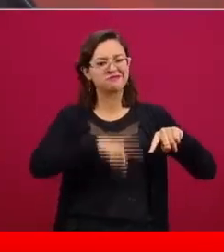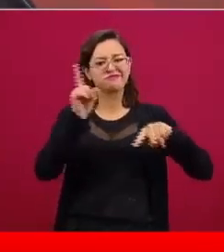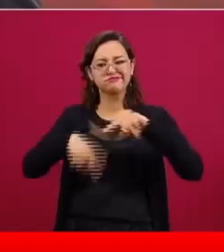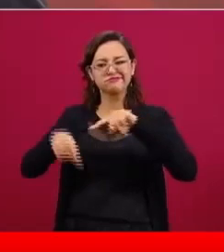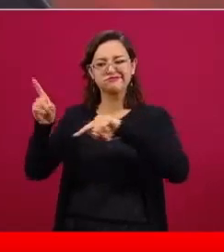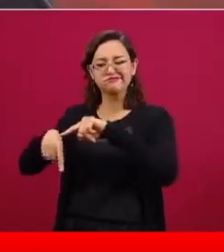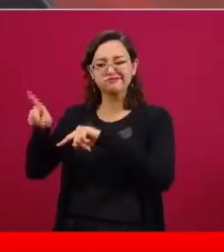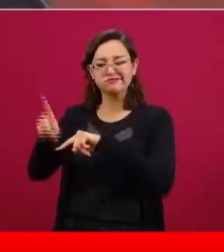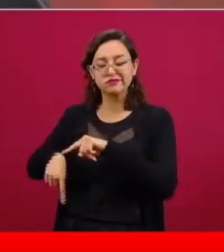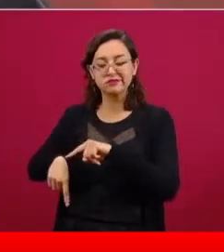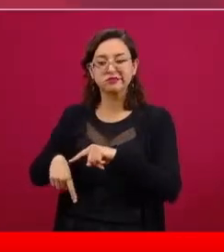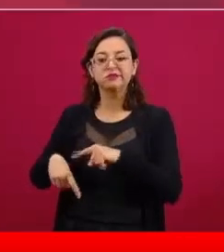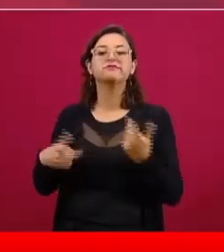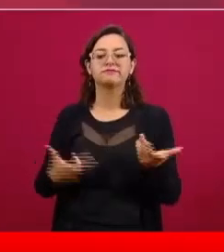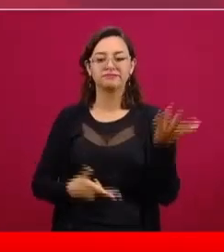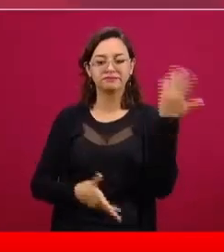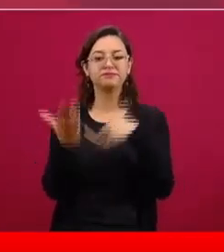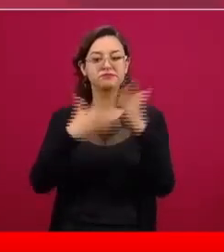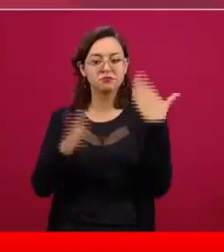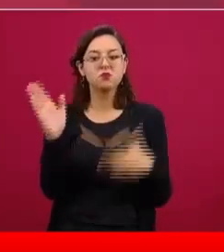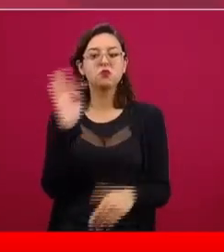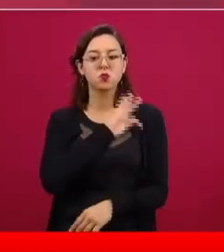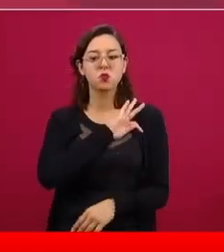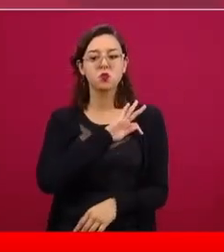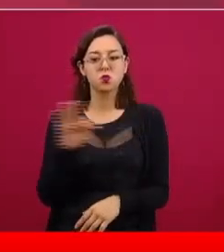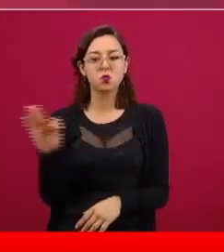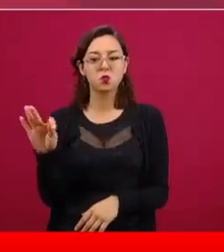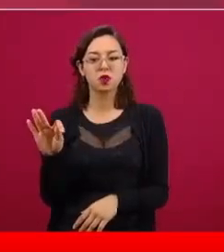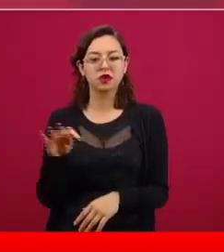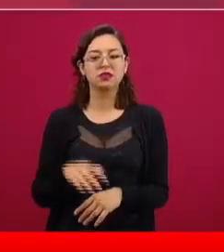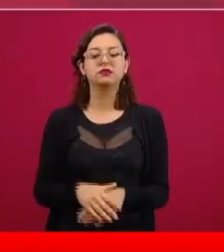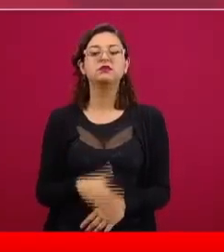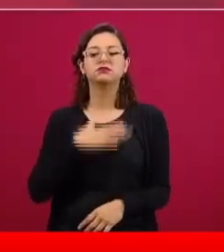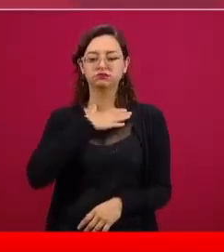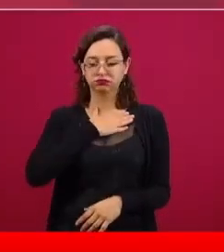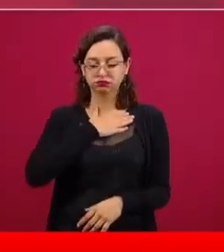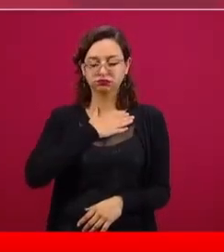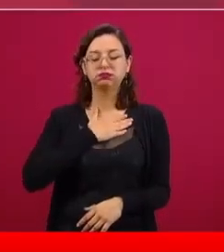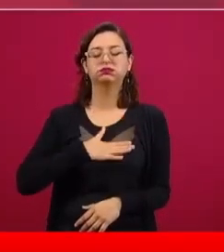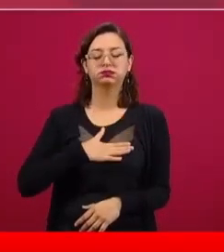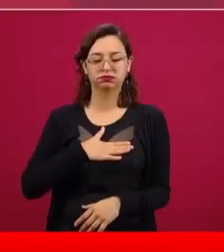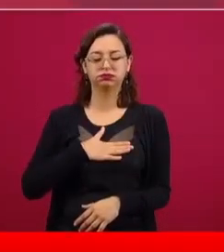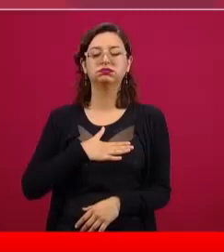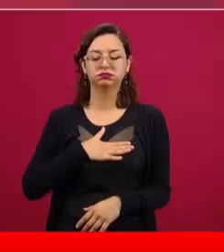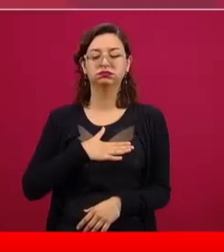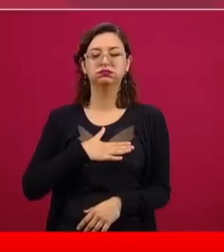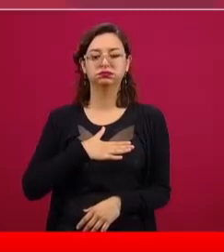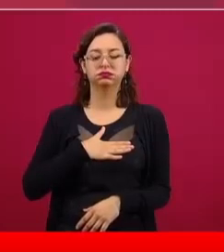podemos salir adelante. Puede haber justicia,